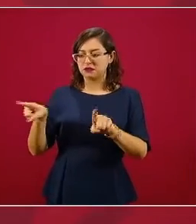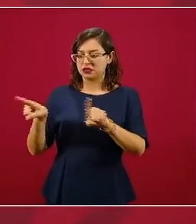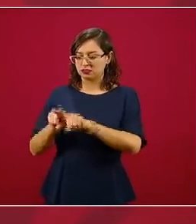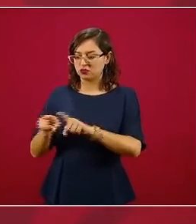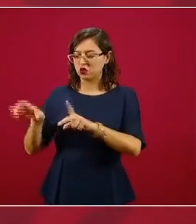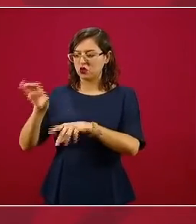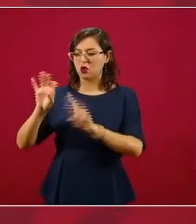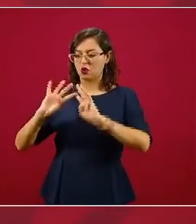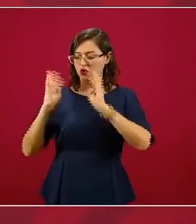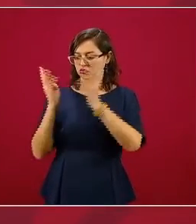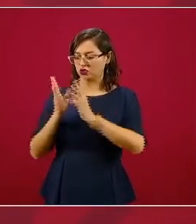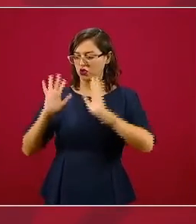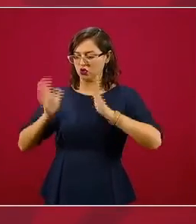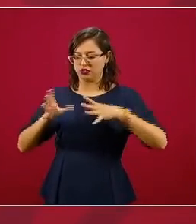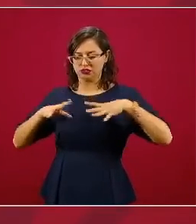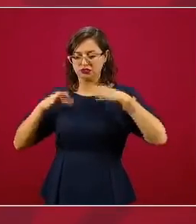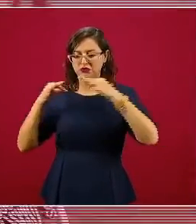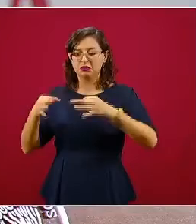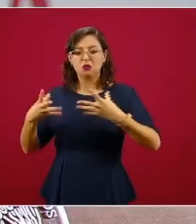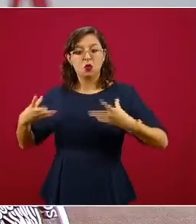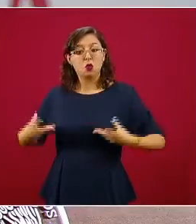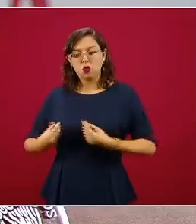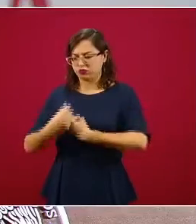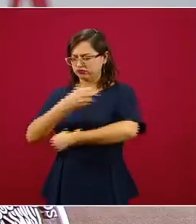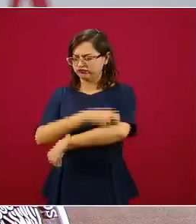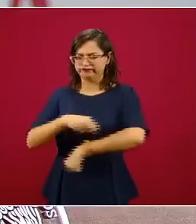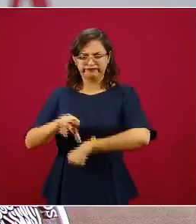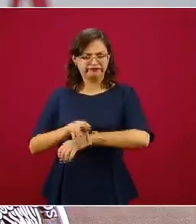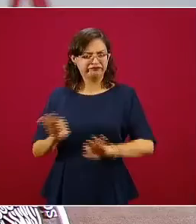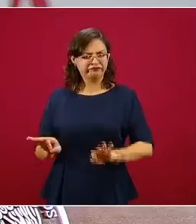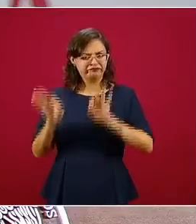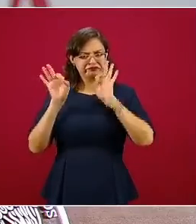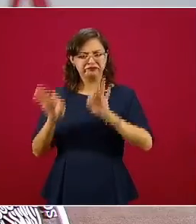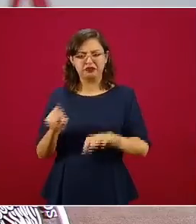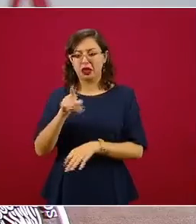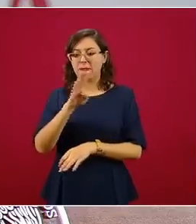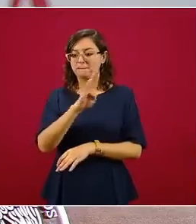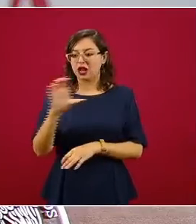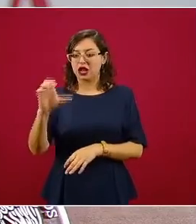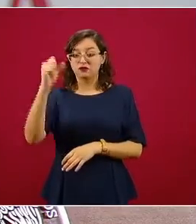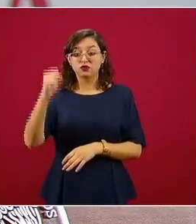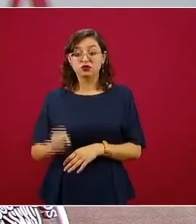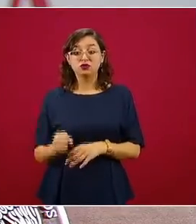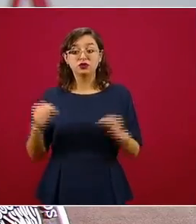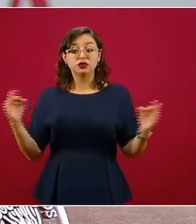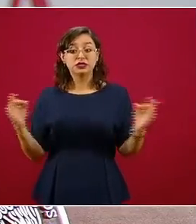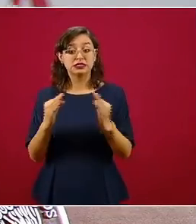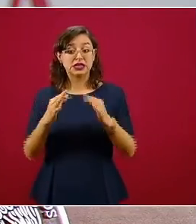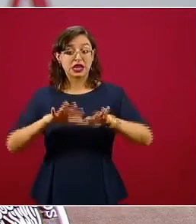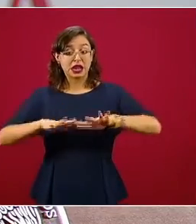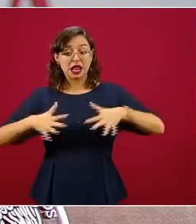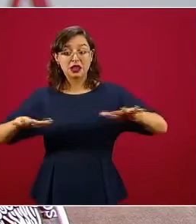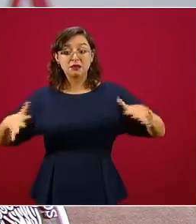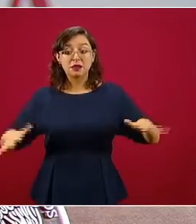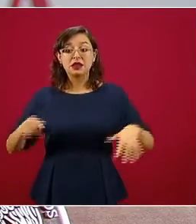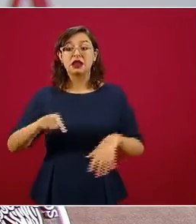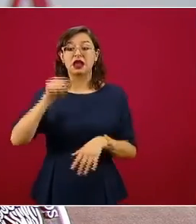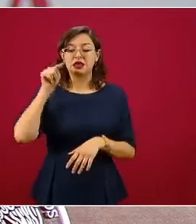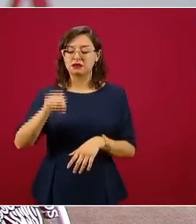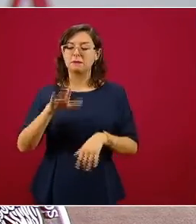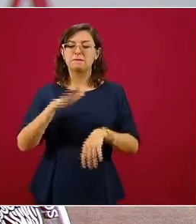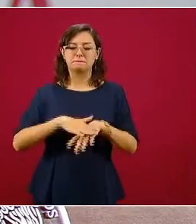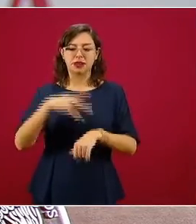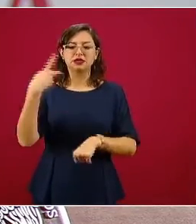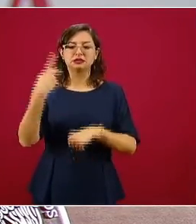esta temporada. Baja California Sur es uno de los estados de los litorales de nuestro país que mayor exposición tiene a